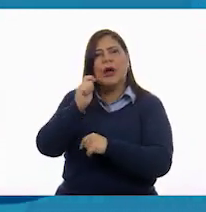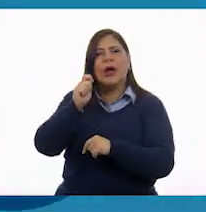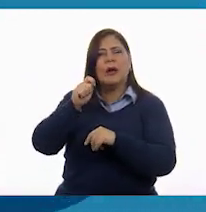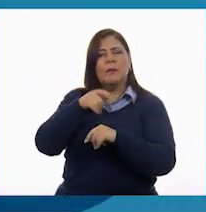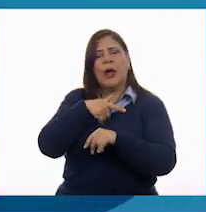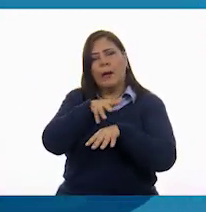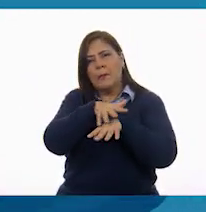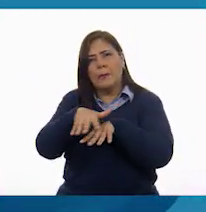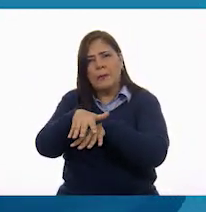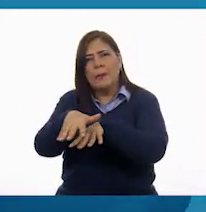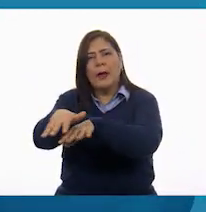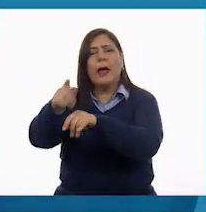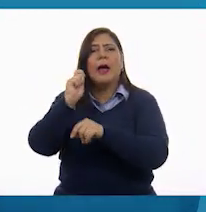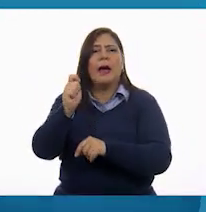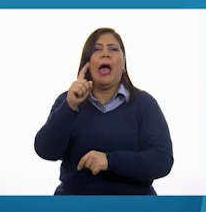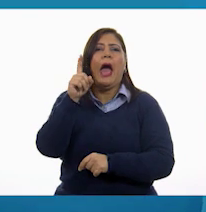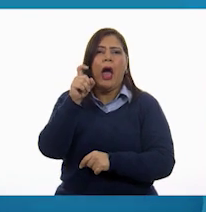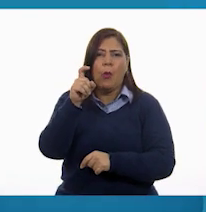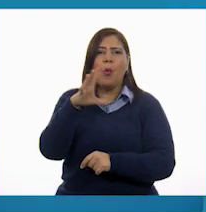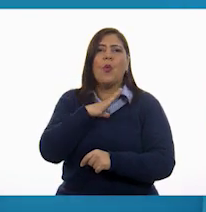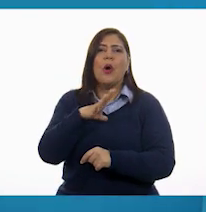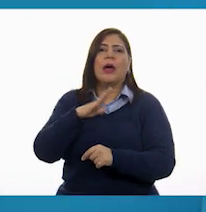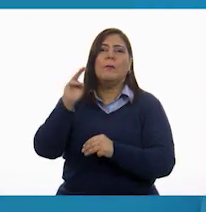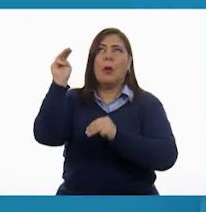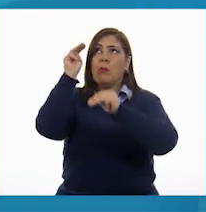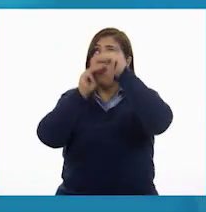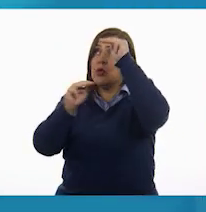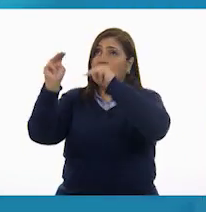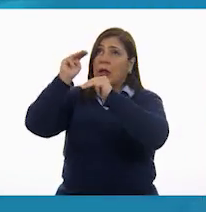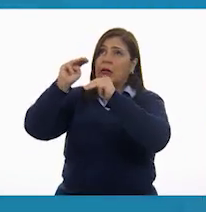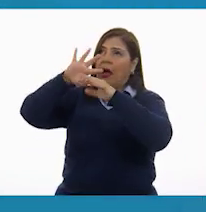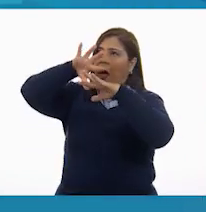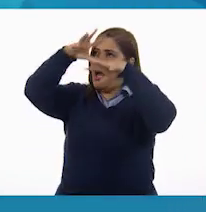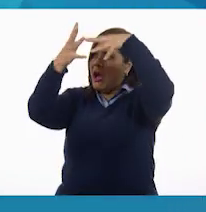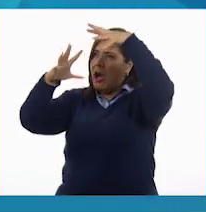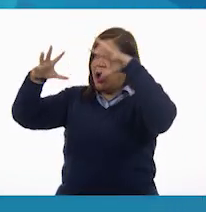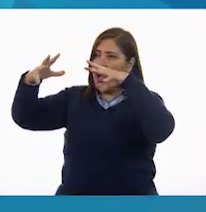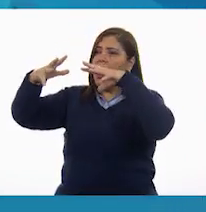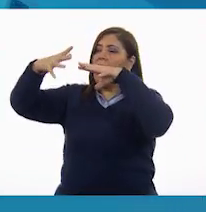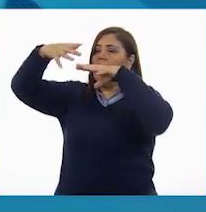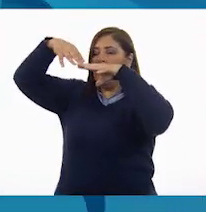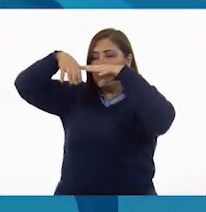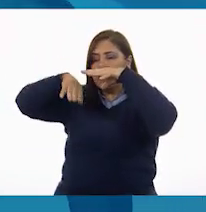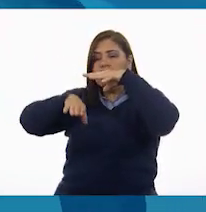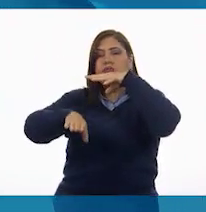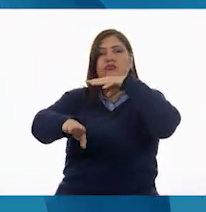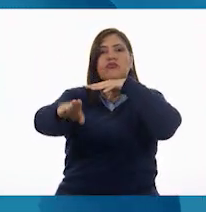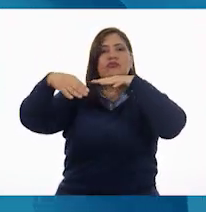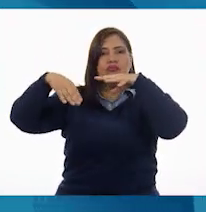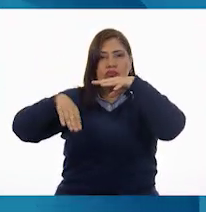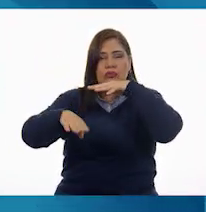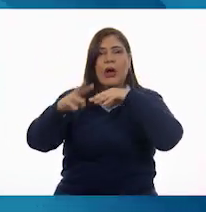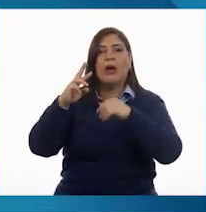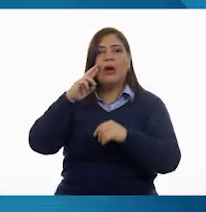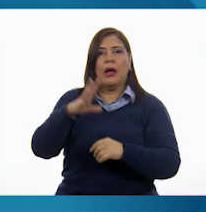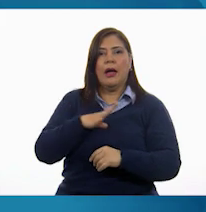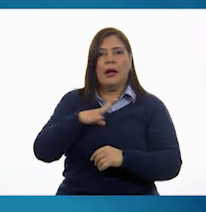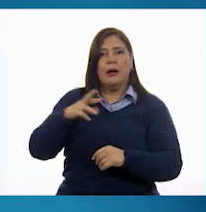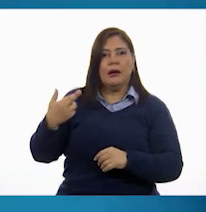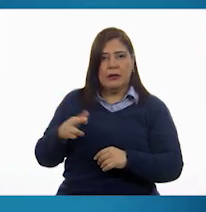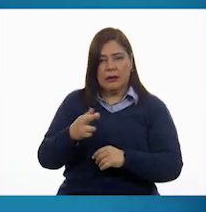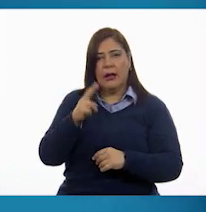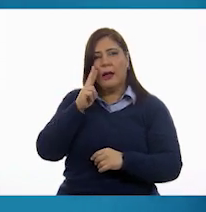terrestre que nace en las partes altas de la montaña, ¿de acuerdo? Uh-huh. Ahí es donde nace el río y por